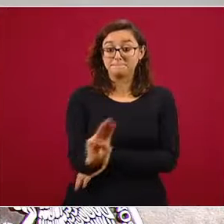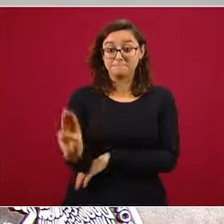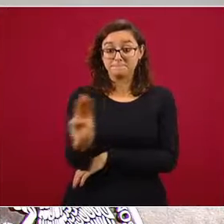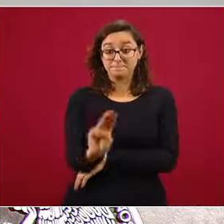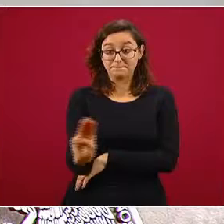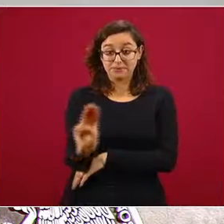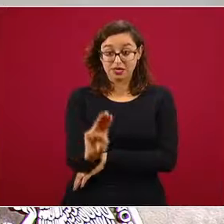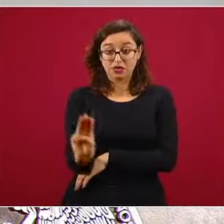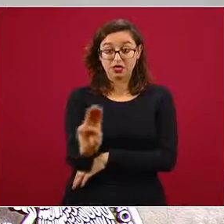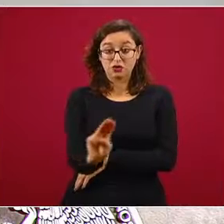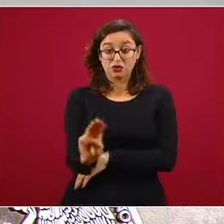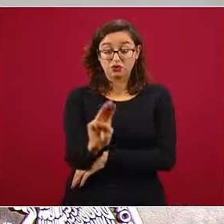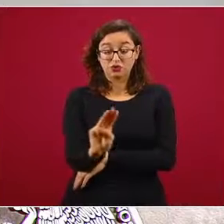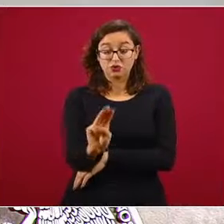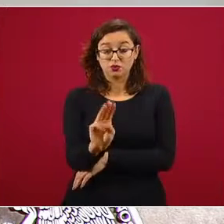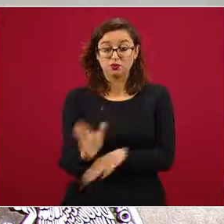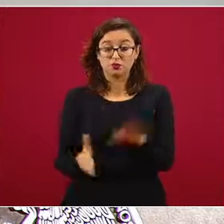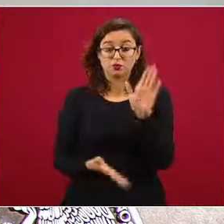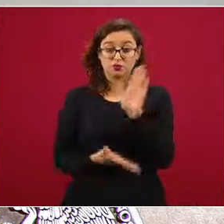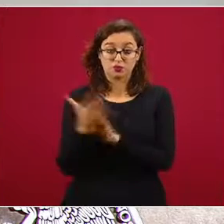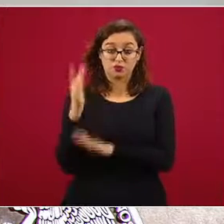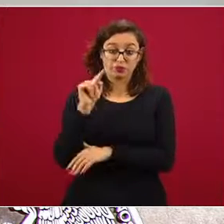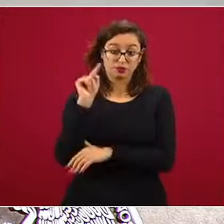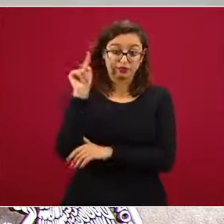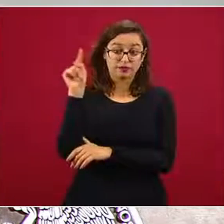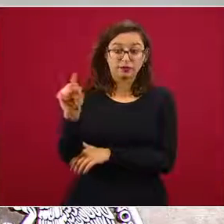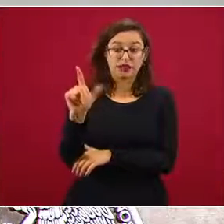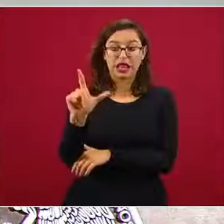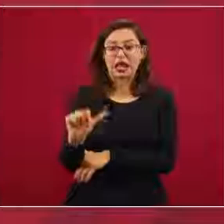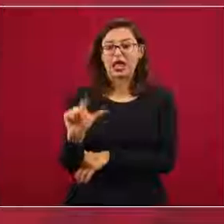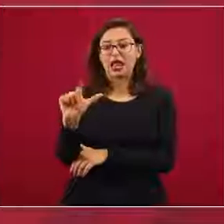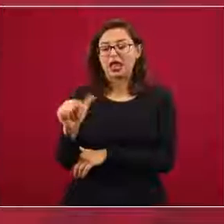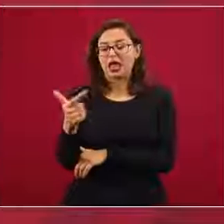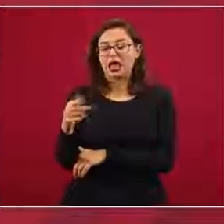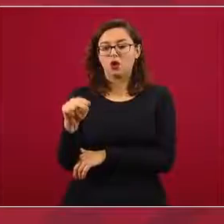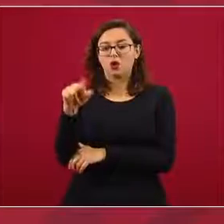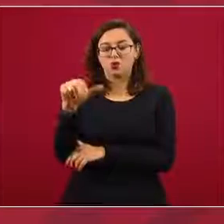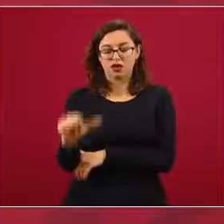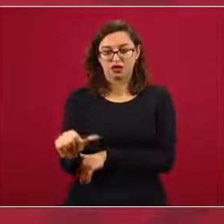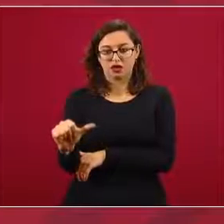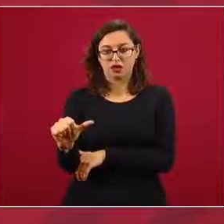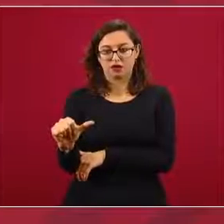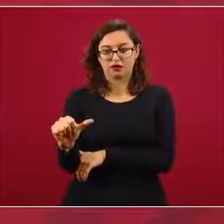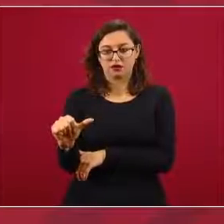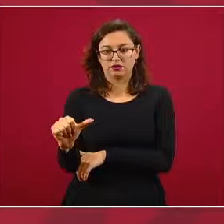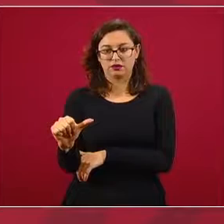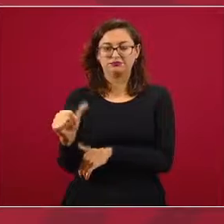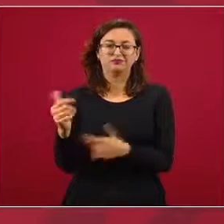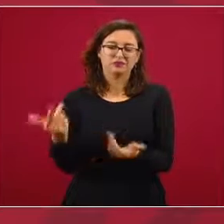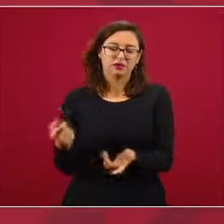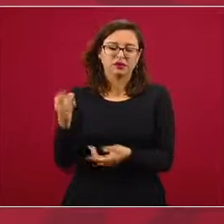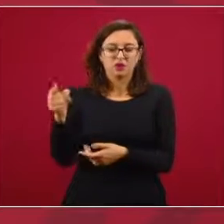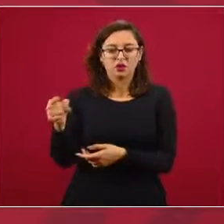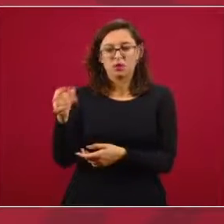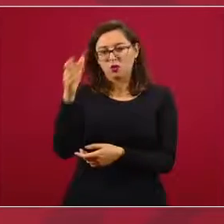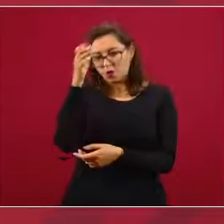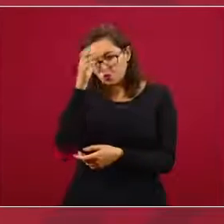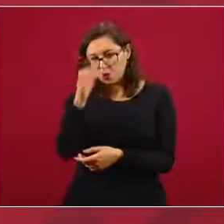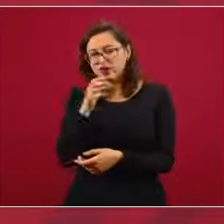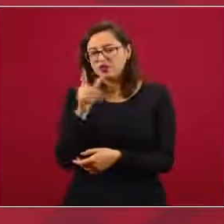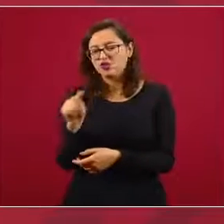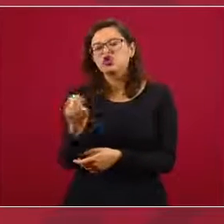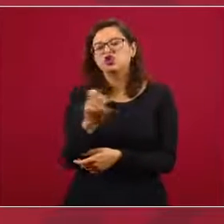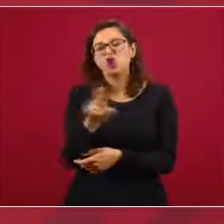voy a estar en La Laguna, voy a Coahuila, bueno, a Torreón, y voy a